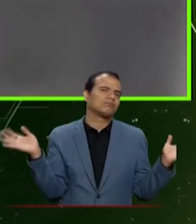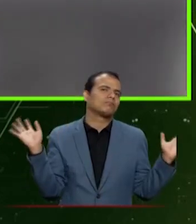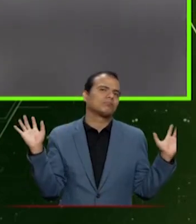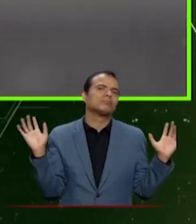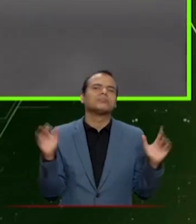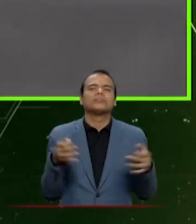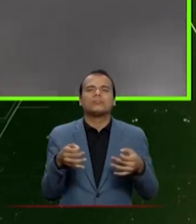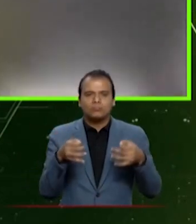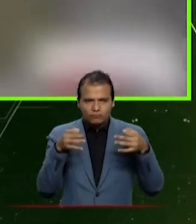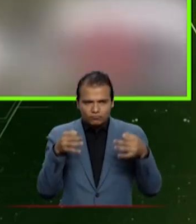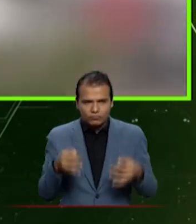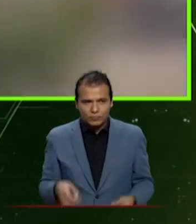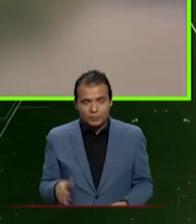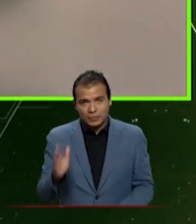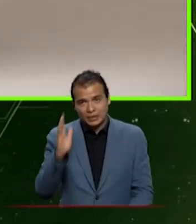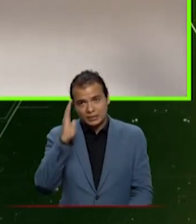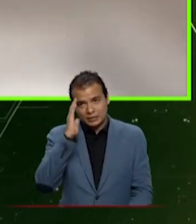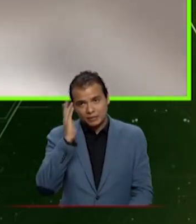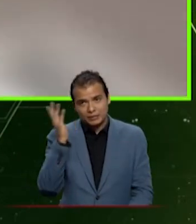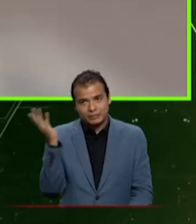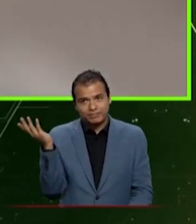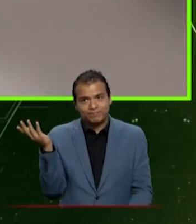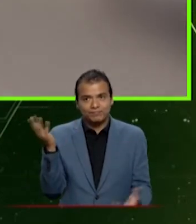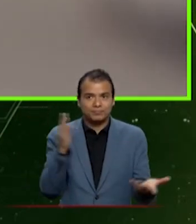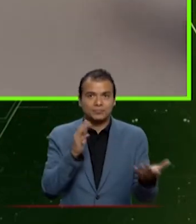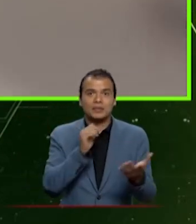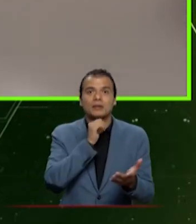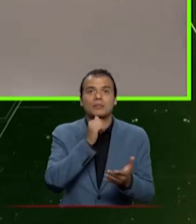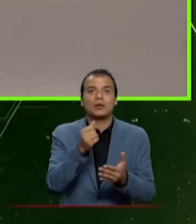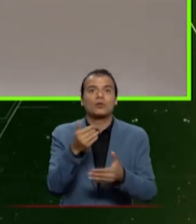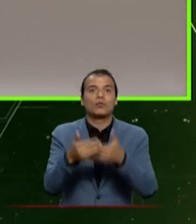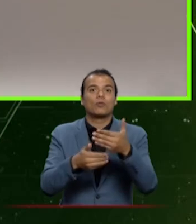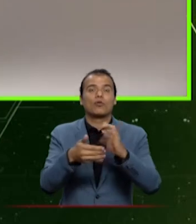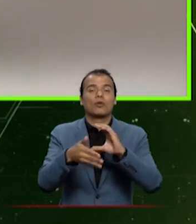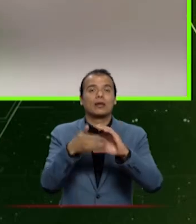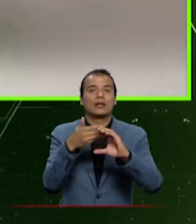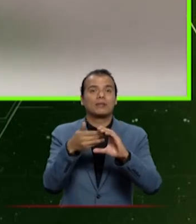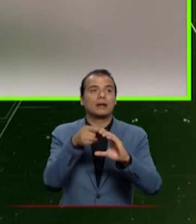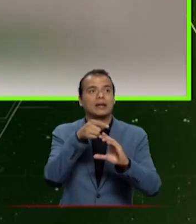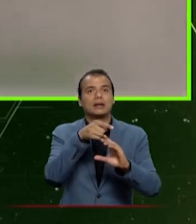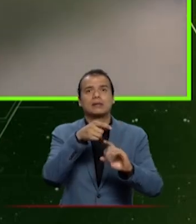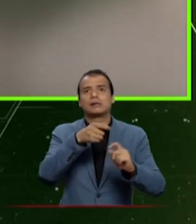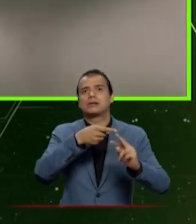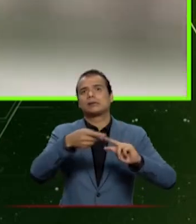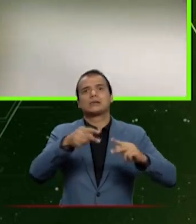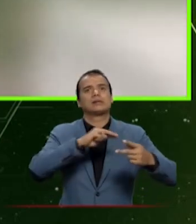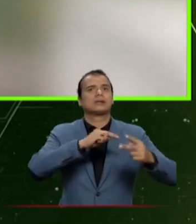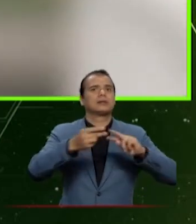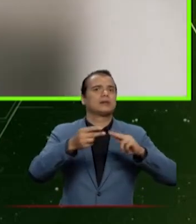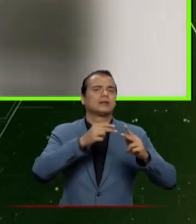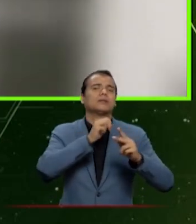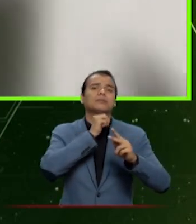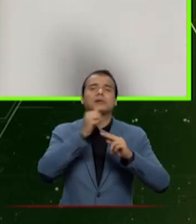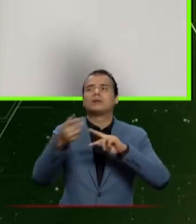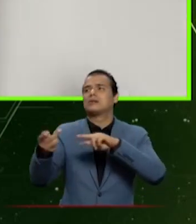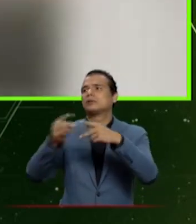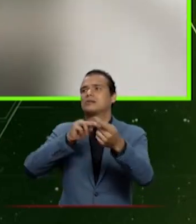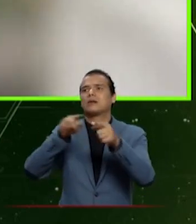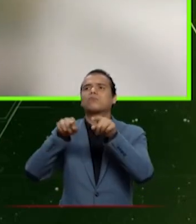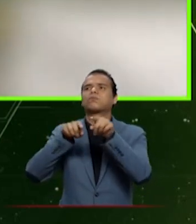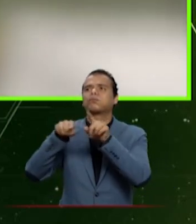que hace que la inestabilidad en el clima sea cada vez mayor en este orden vamos a tener en los próximos